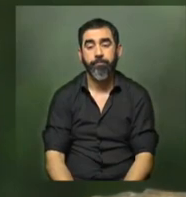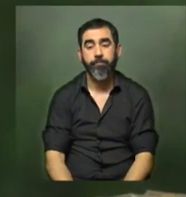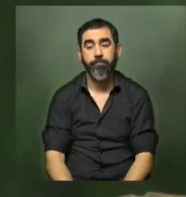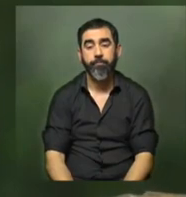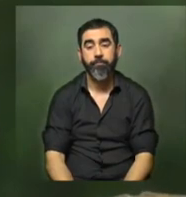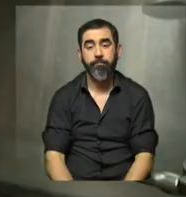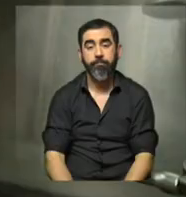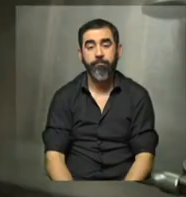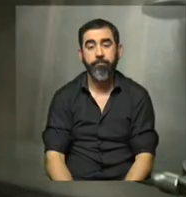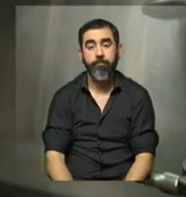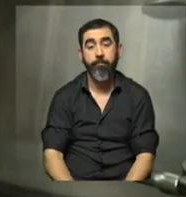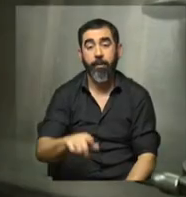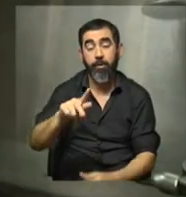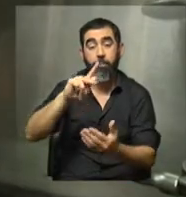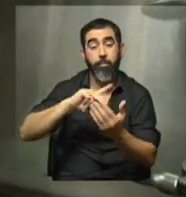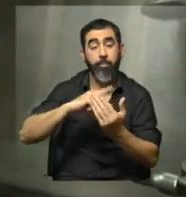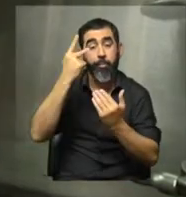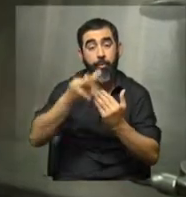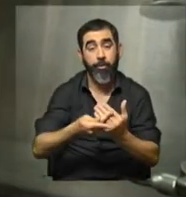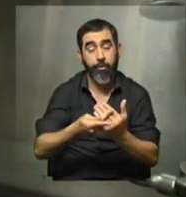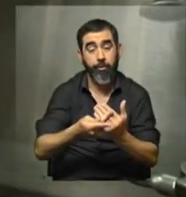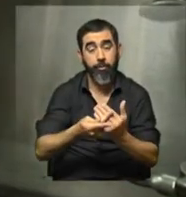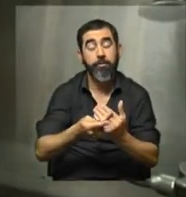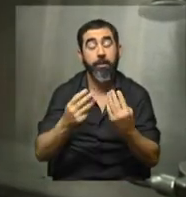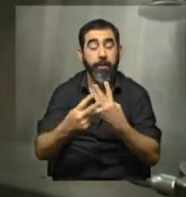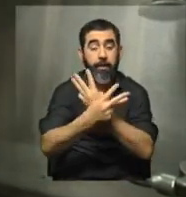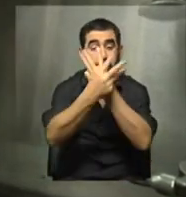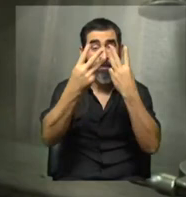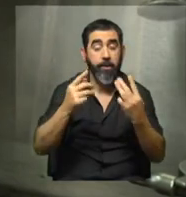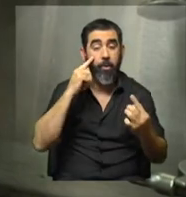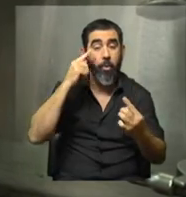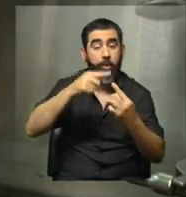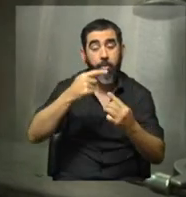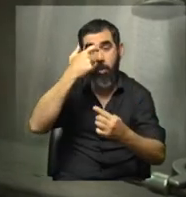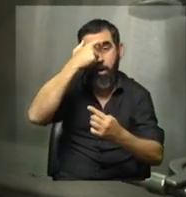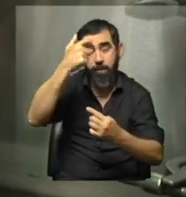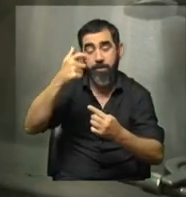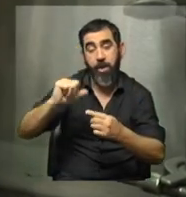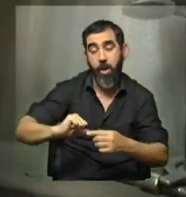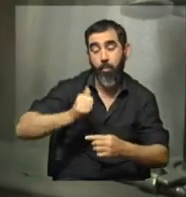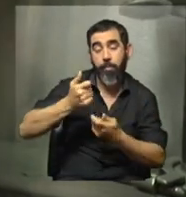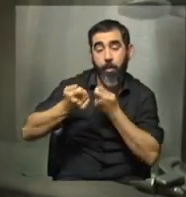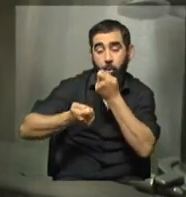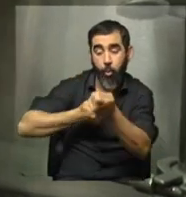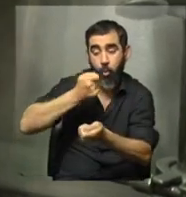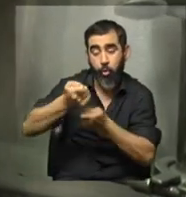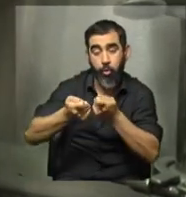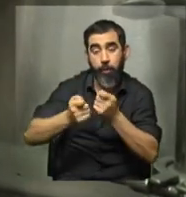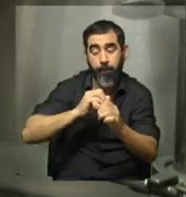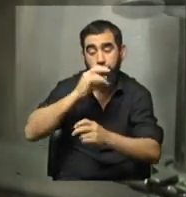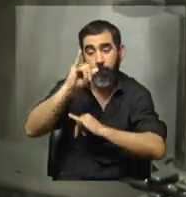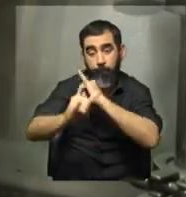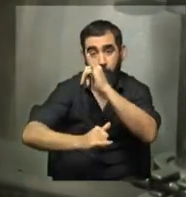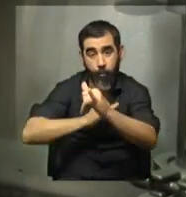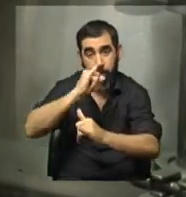En definitiva, este proyecto y las líneas del núcleo en general buscan usar la ciencia para contribuir a aportar información